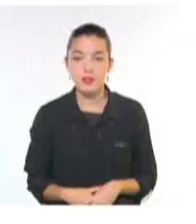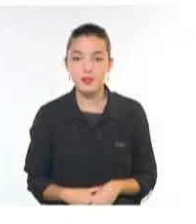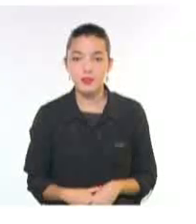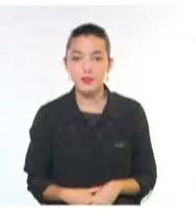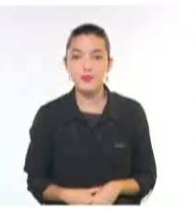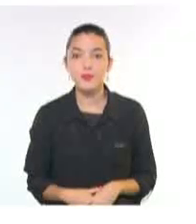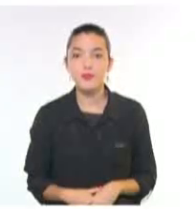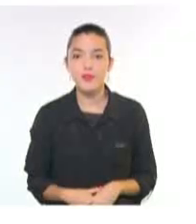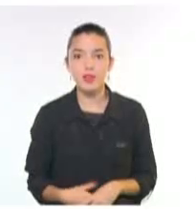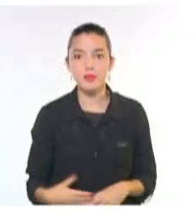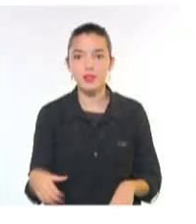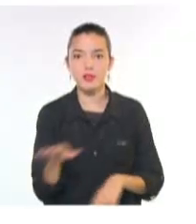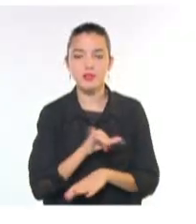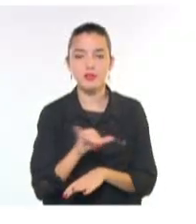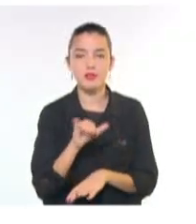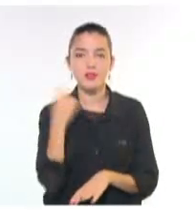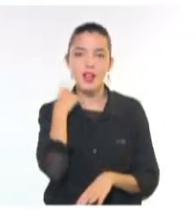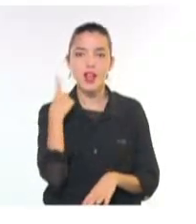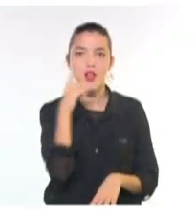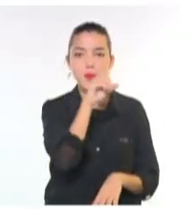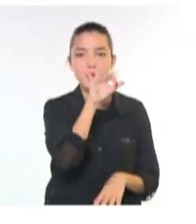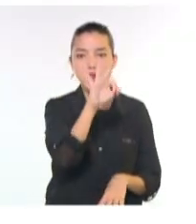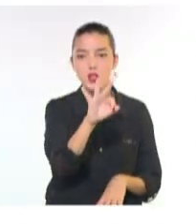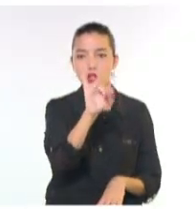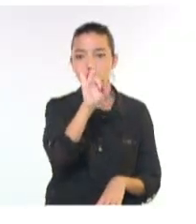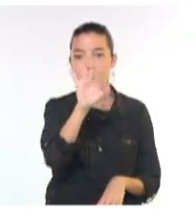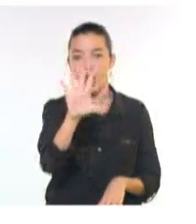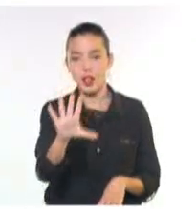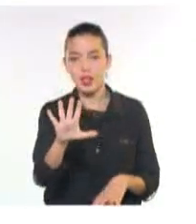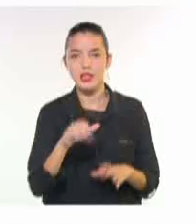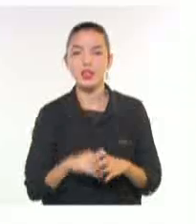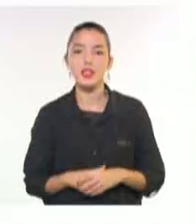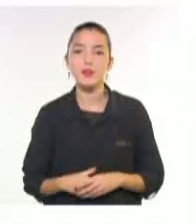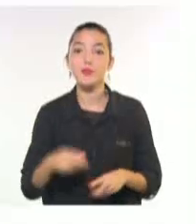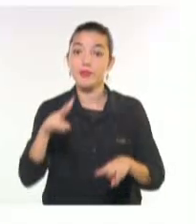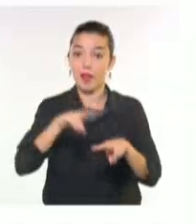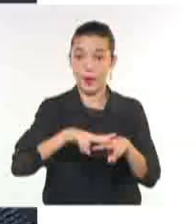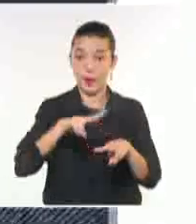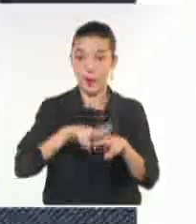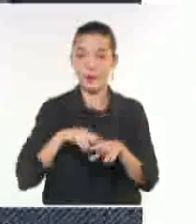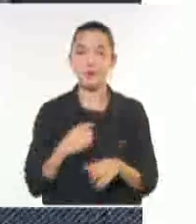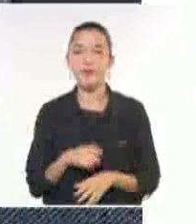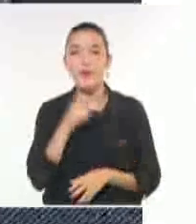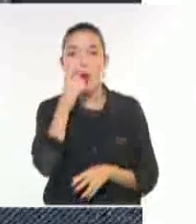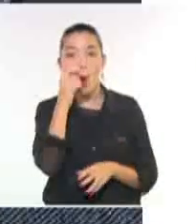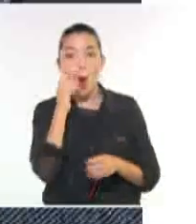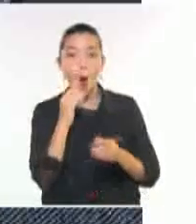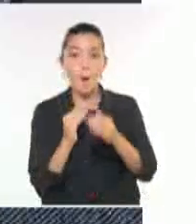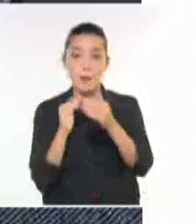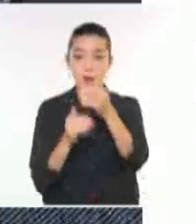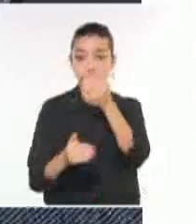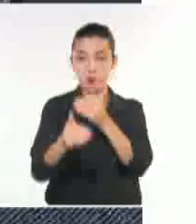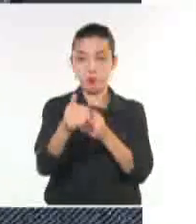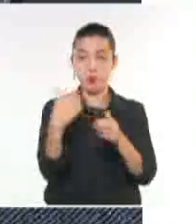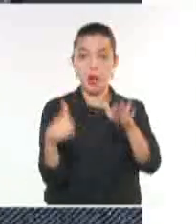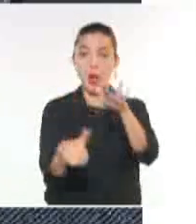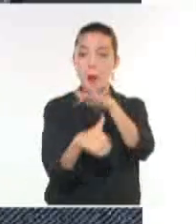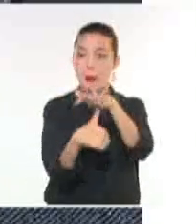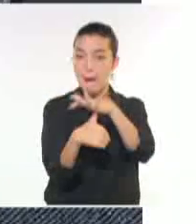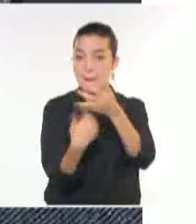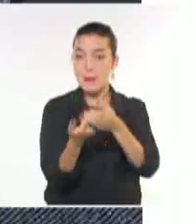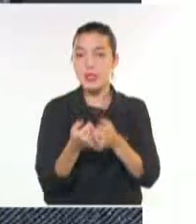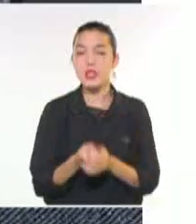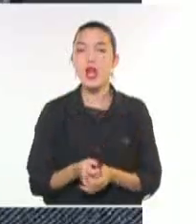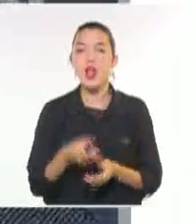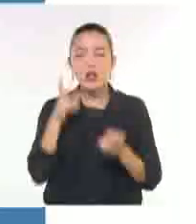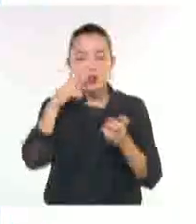Año 1875, La Habana. El padre Benito Viñes, al frente del Observatorio Meteorológico del Real Colegio de Belén,